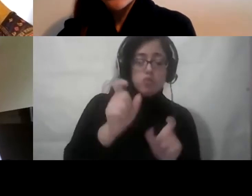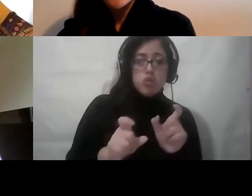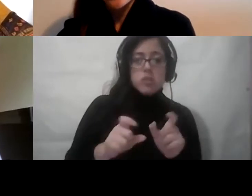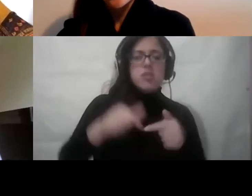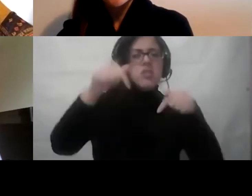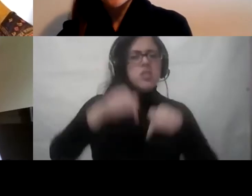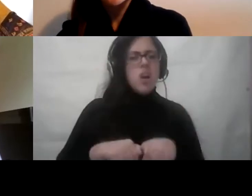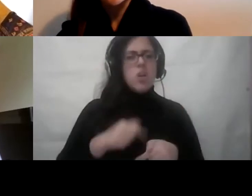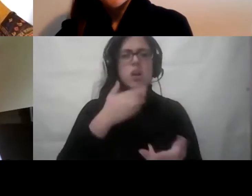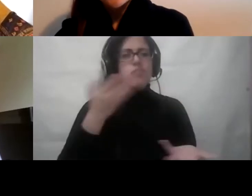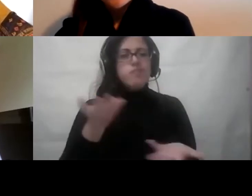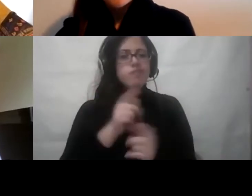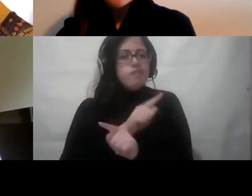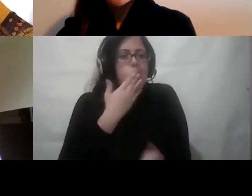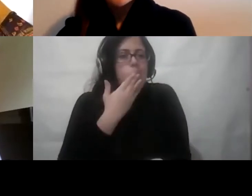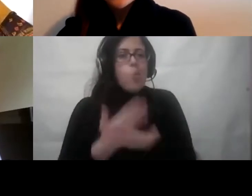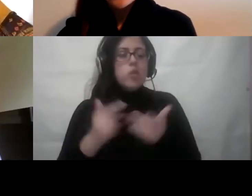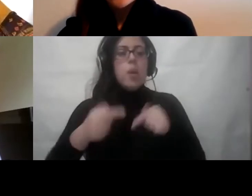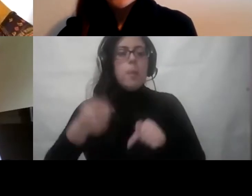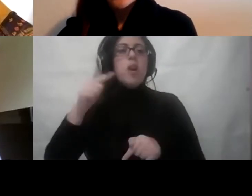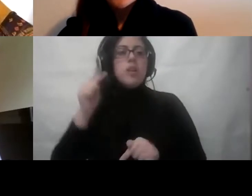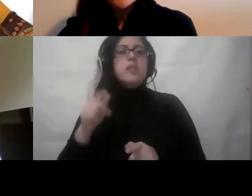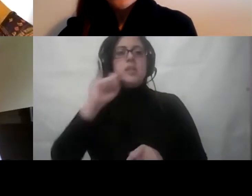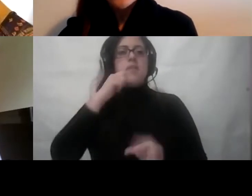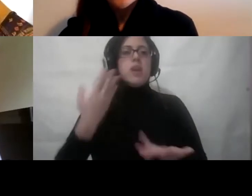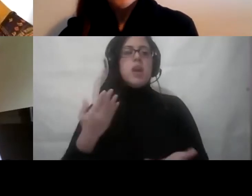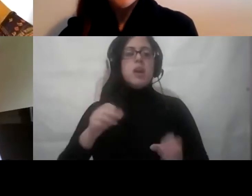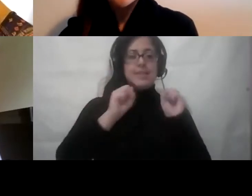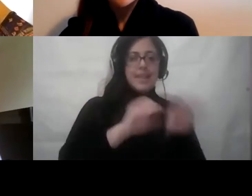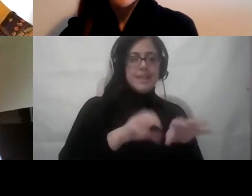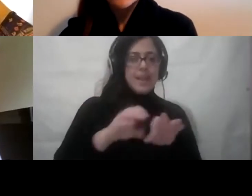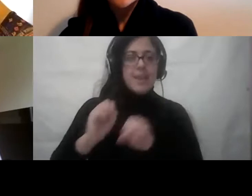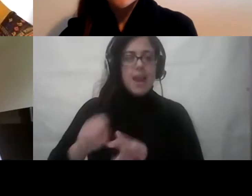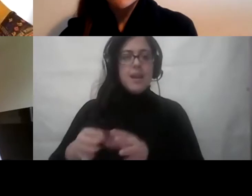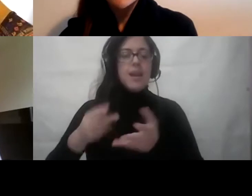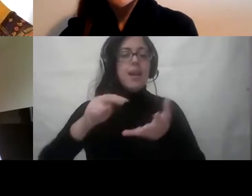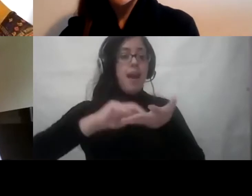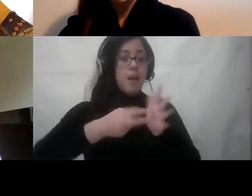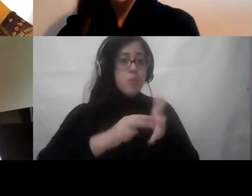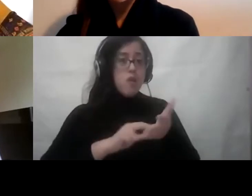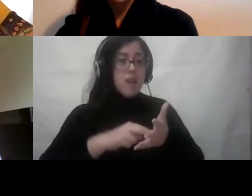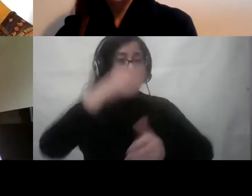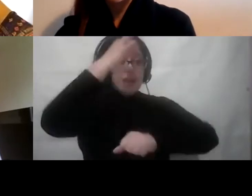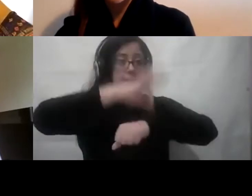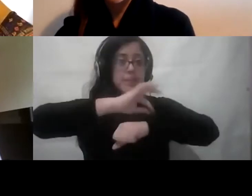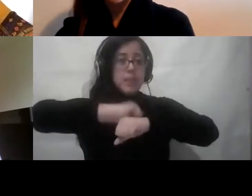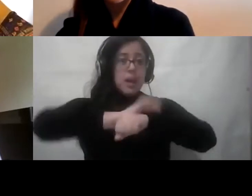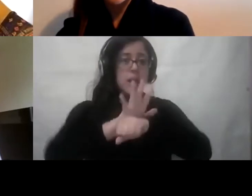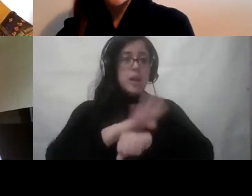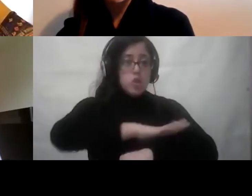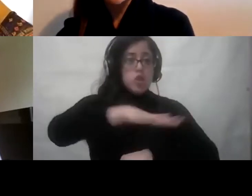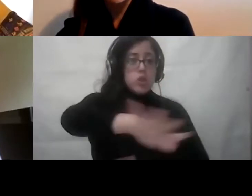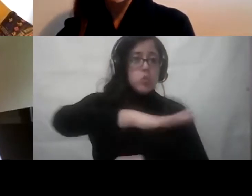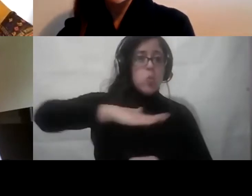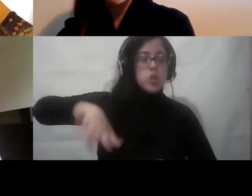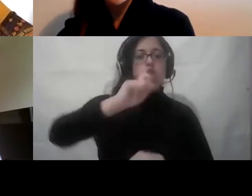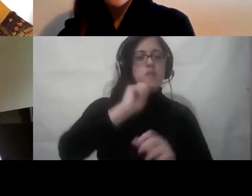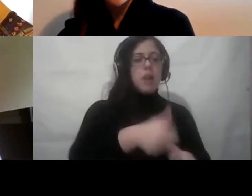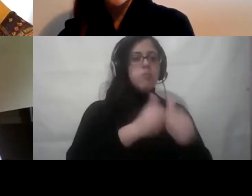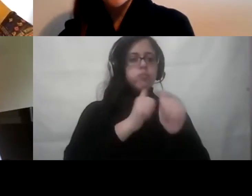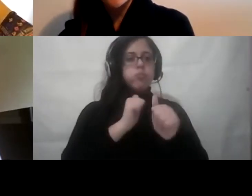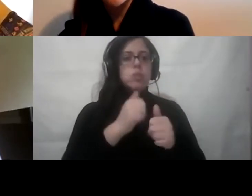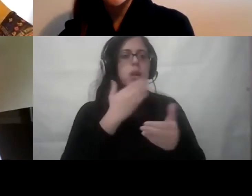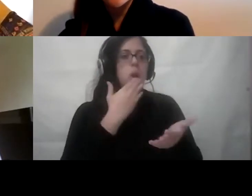la preocupación que enseñar en contextos de crisis es siempre desafiante, más aún si las crisis han significado cambios profundos